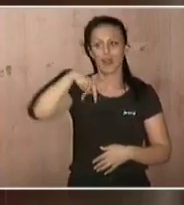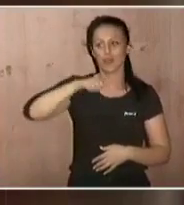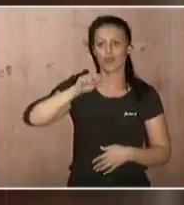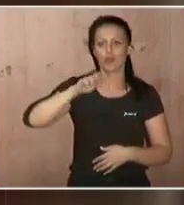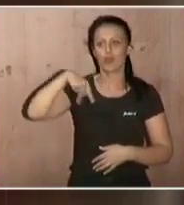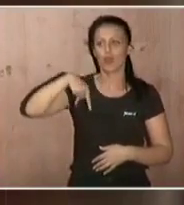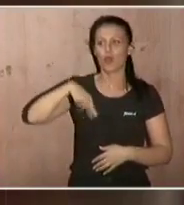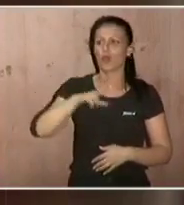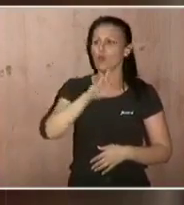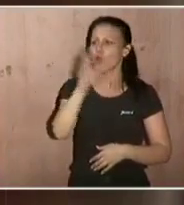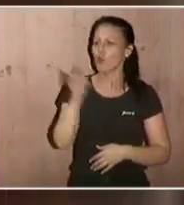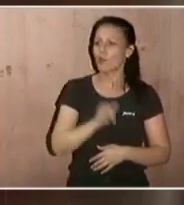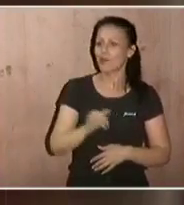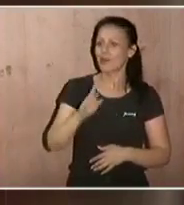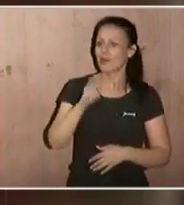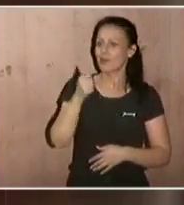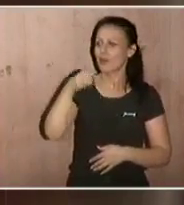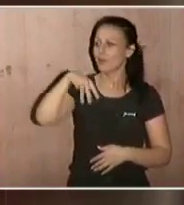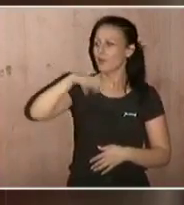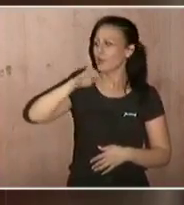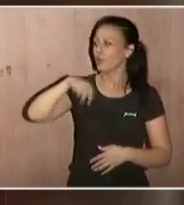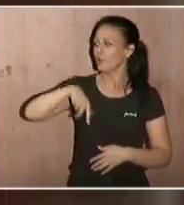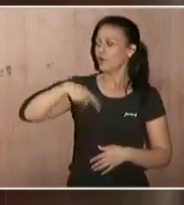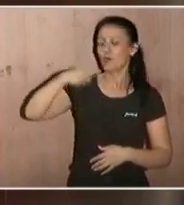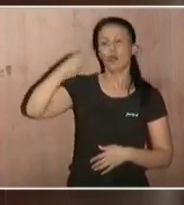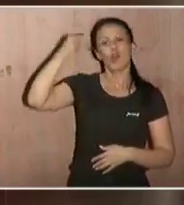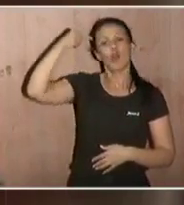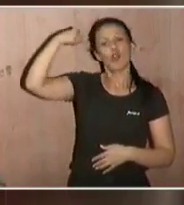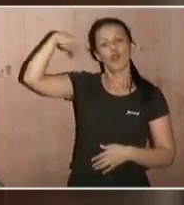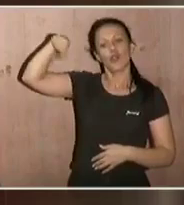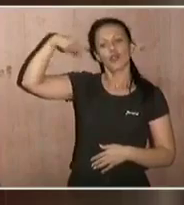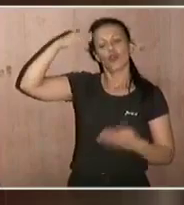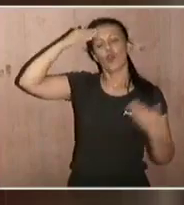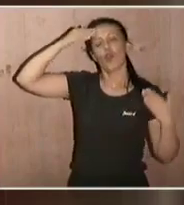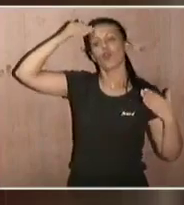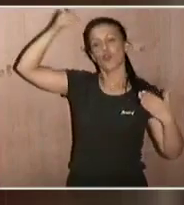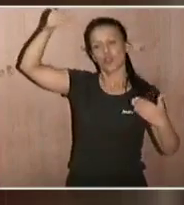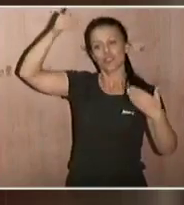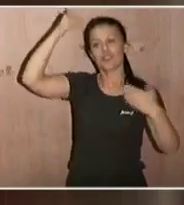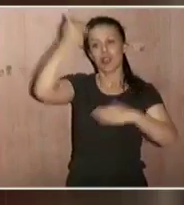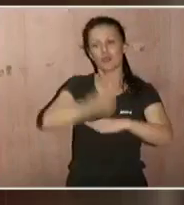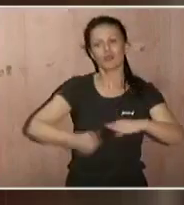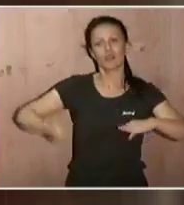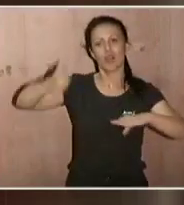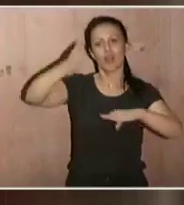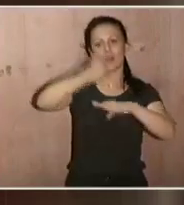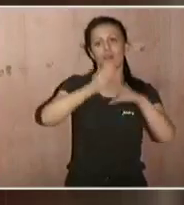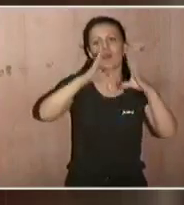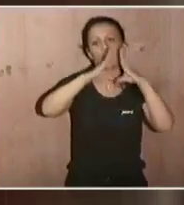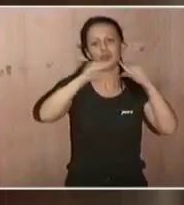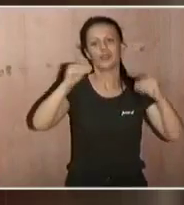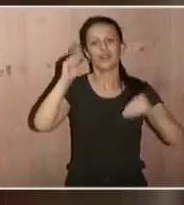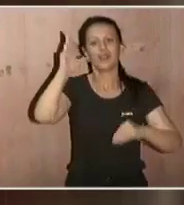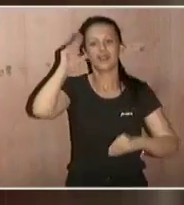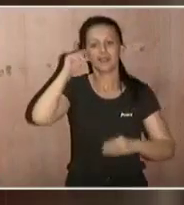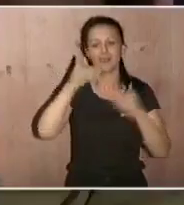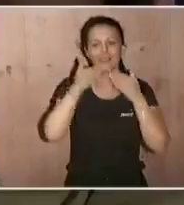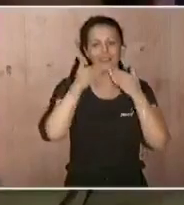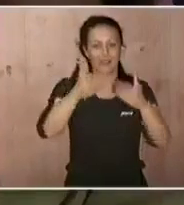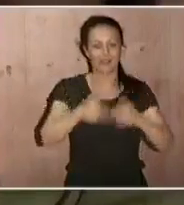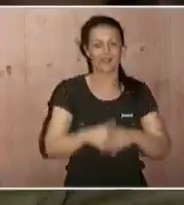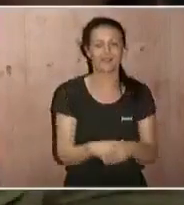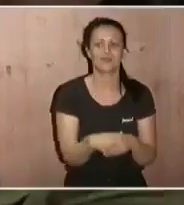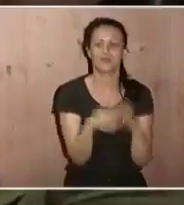Ramón el supremo grado de doctor honoris causa por la Universidad de Alicante. Gracias.